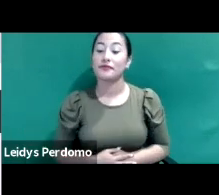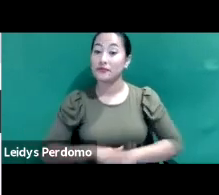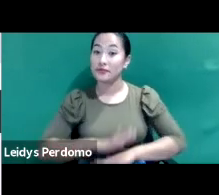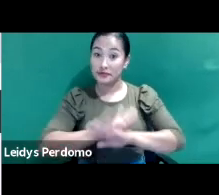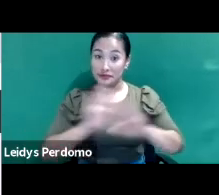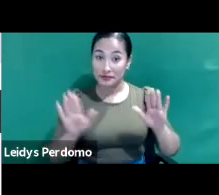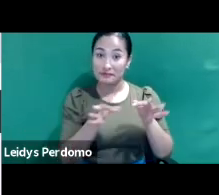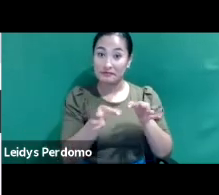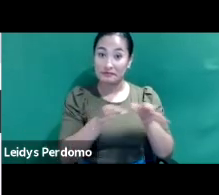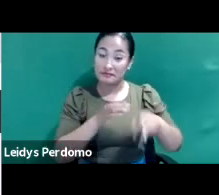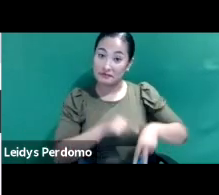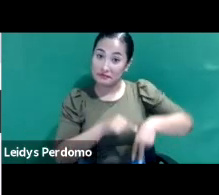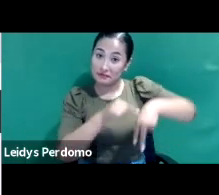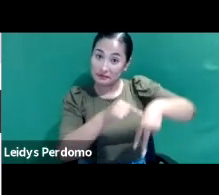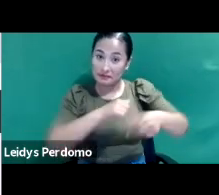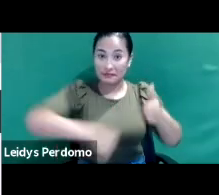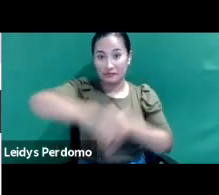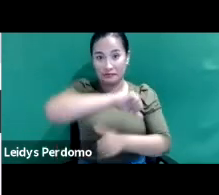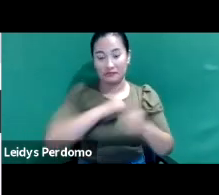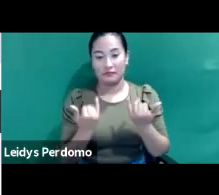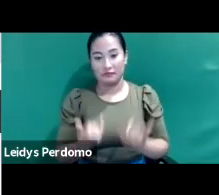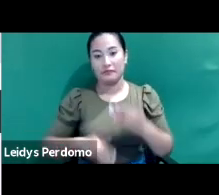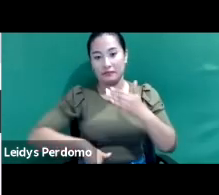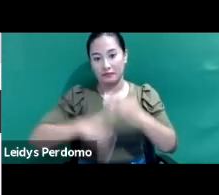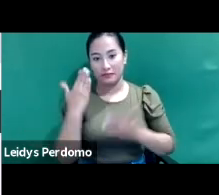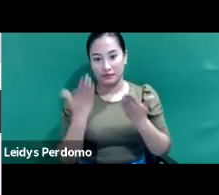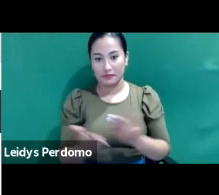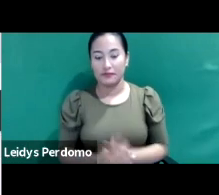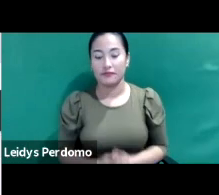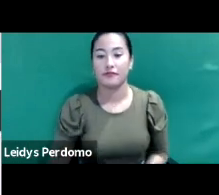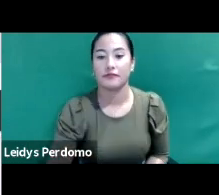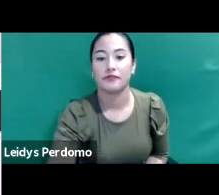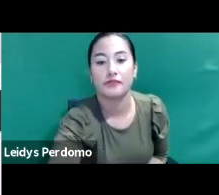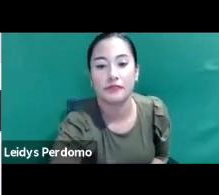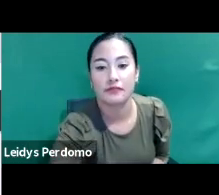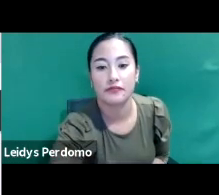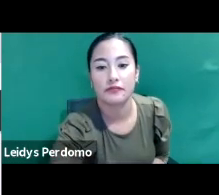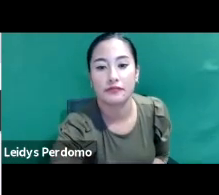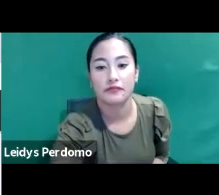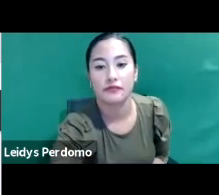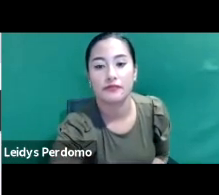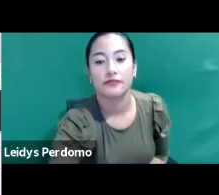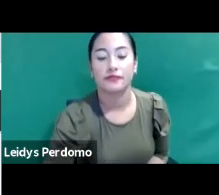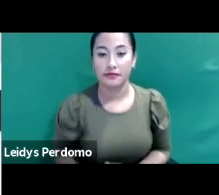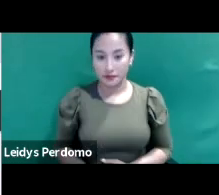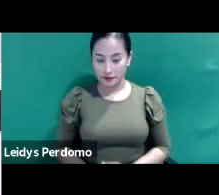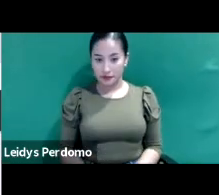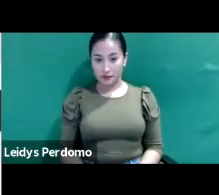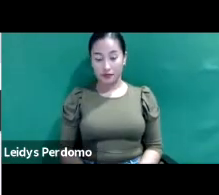con nosotras, vamos a iniciar. Bueno, digamos que